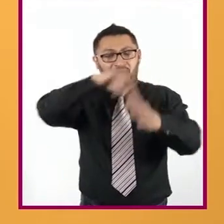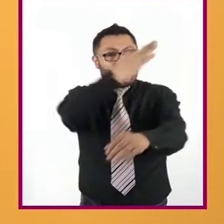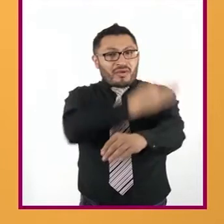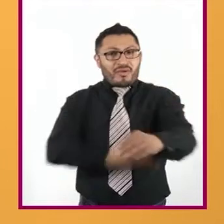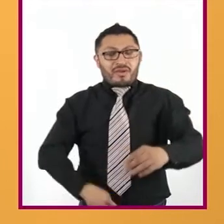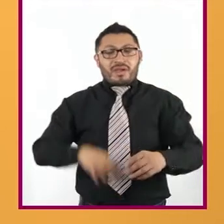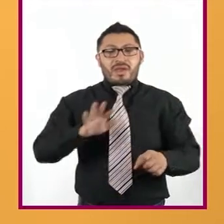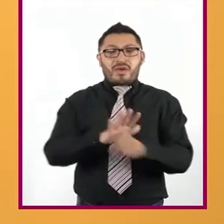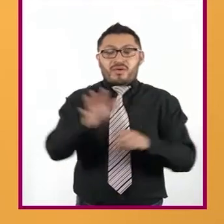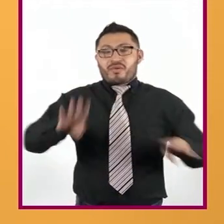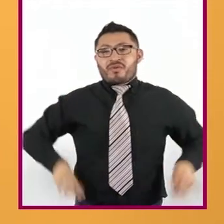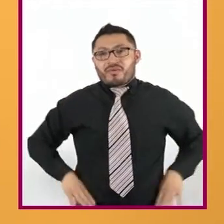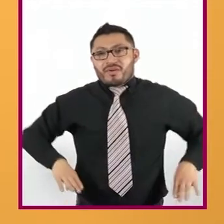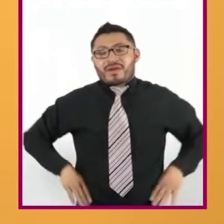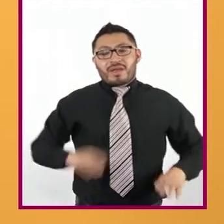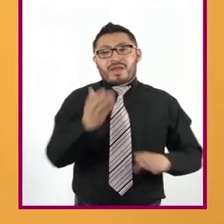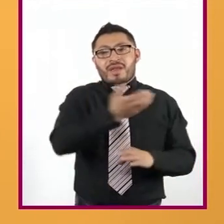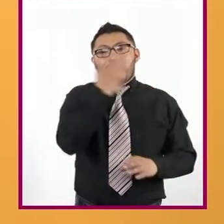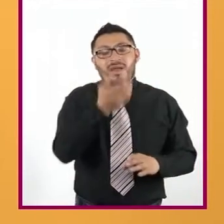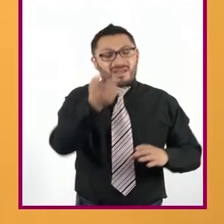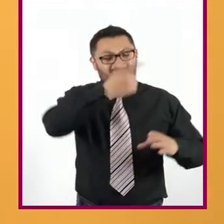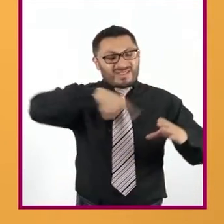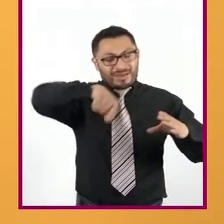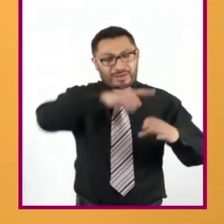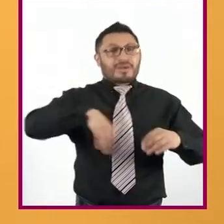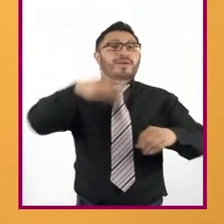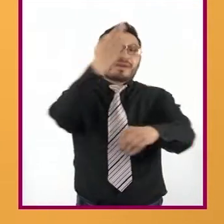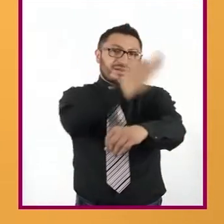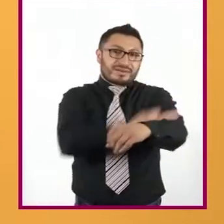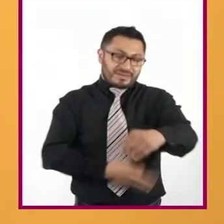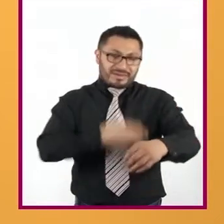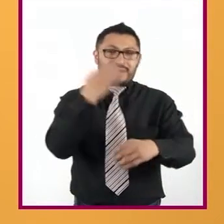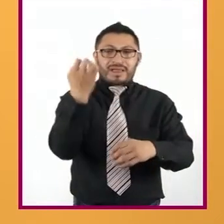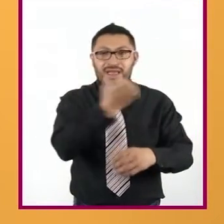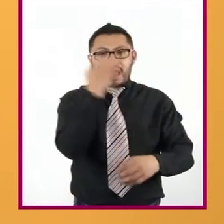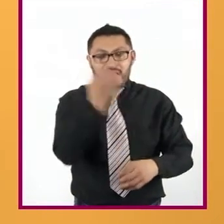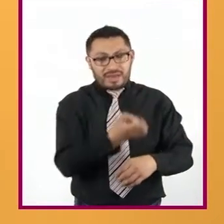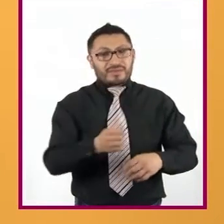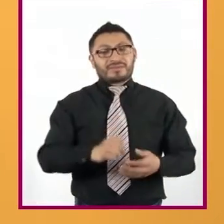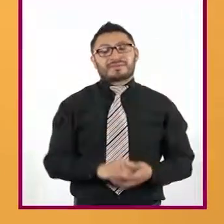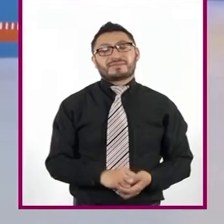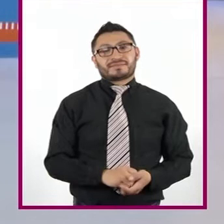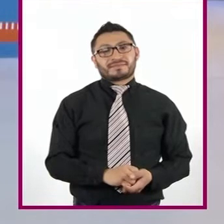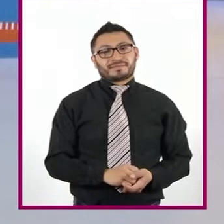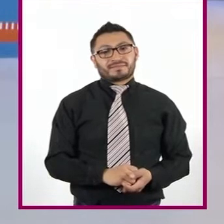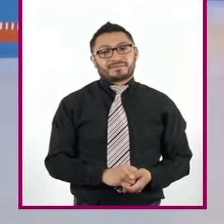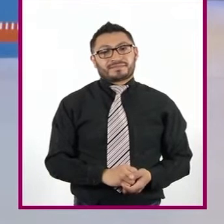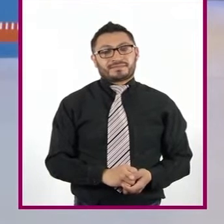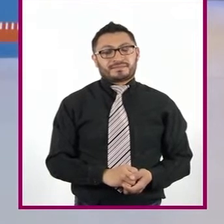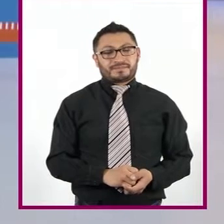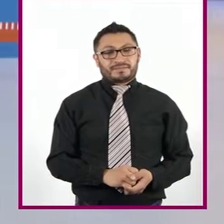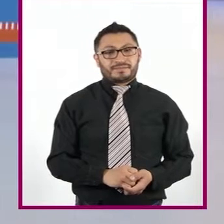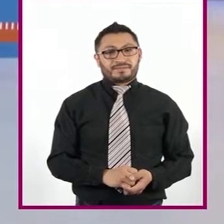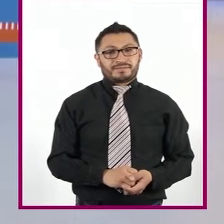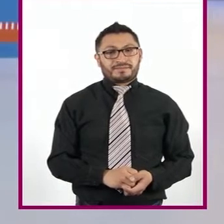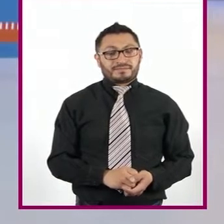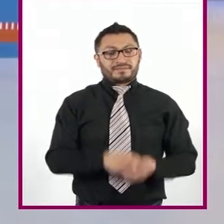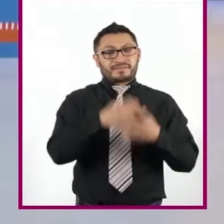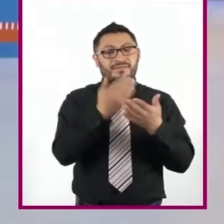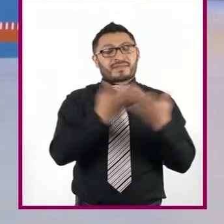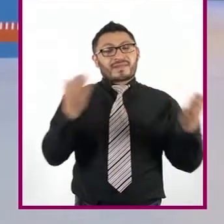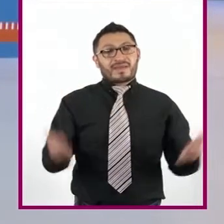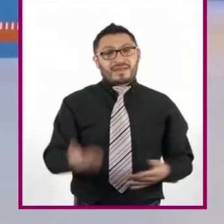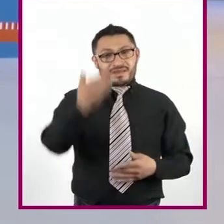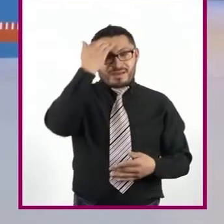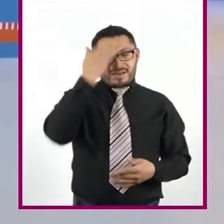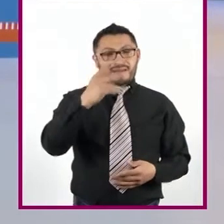cuya característica en común es que todos pertenecen a esa escuela y a ese turno. Ahora que ya conocemos el